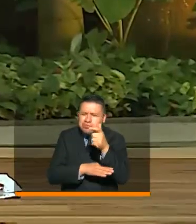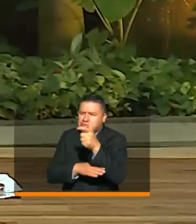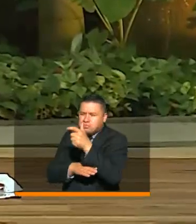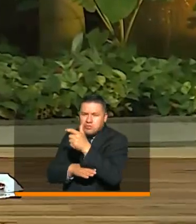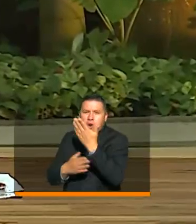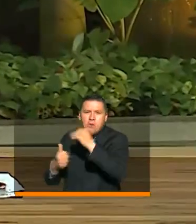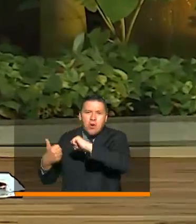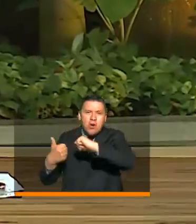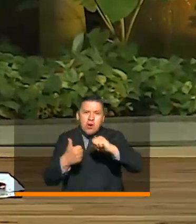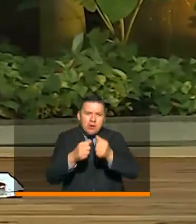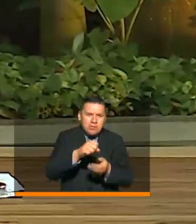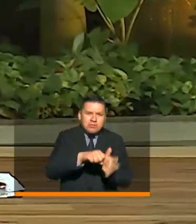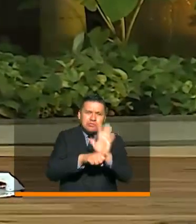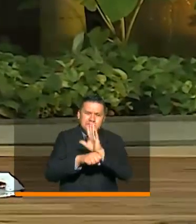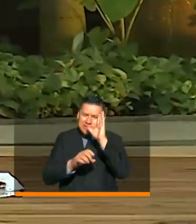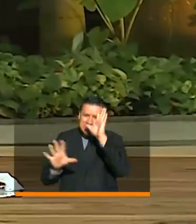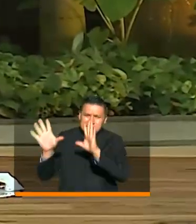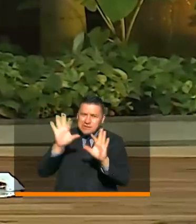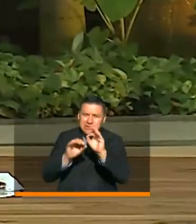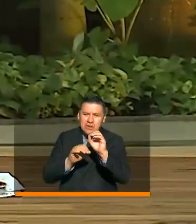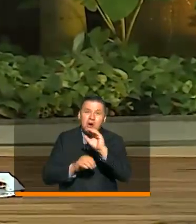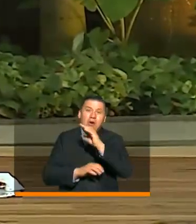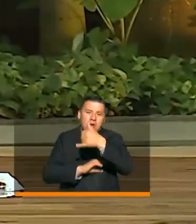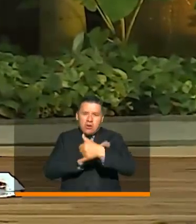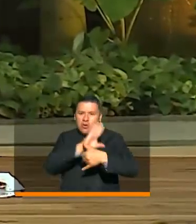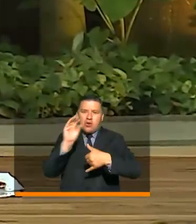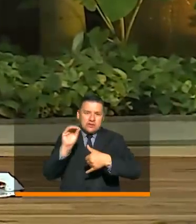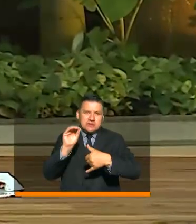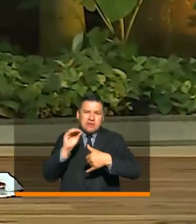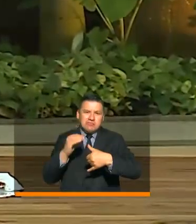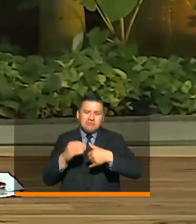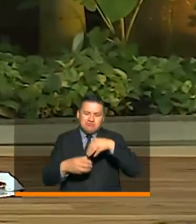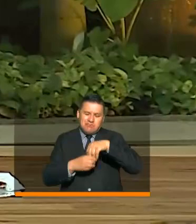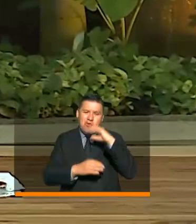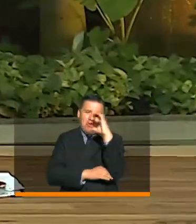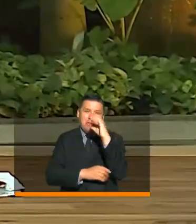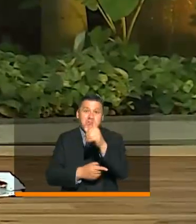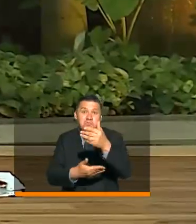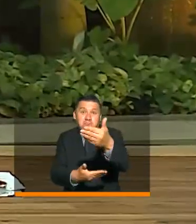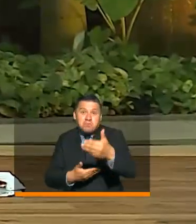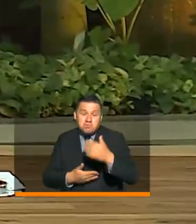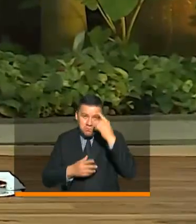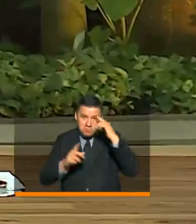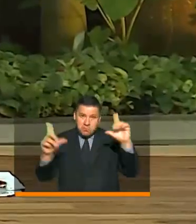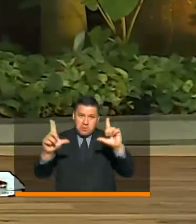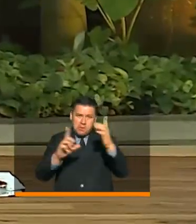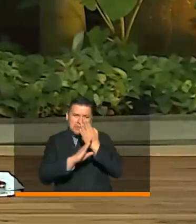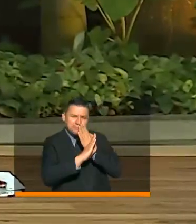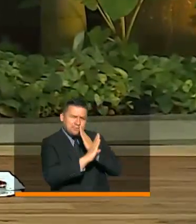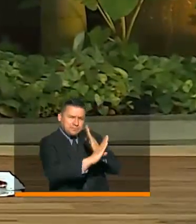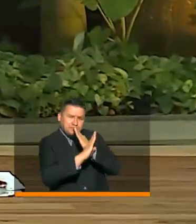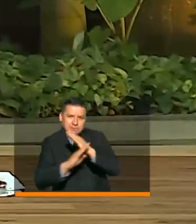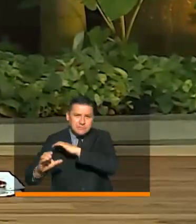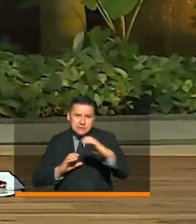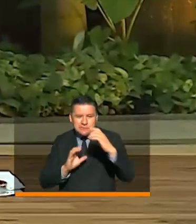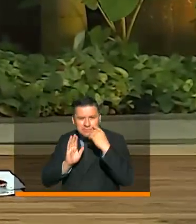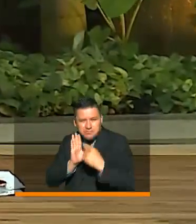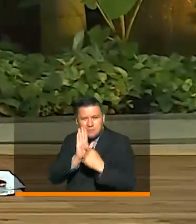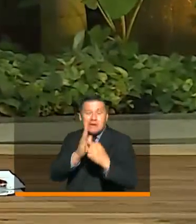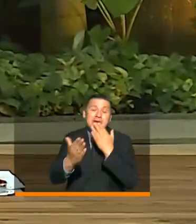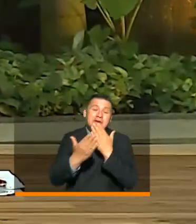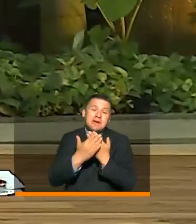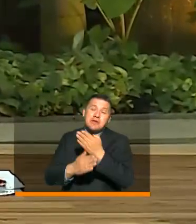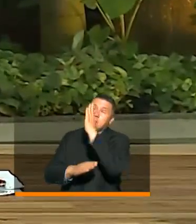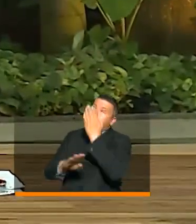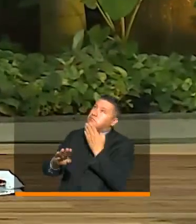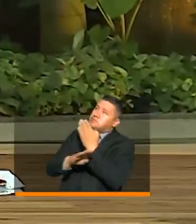el comportamiento de la pandemia en la costa norte de nuestro país. Le damos la bienvenida a nuestro espacio de prevención y acción, dándole